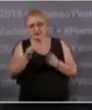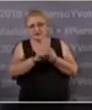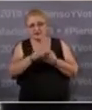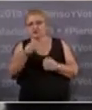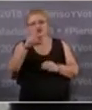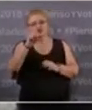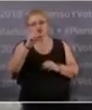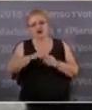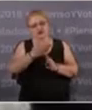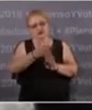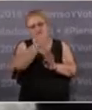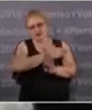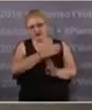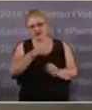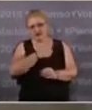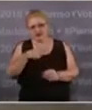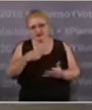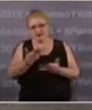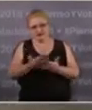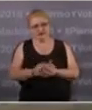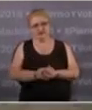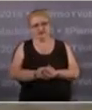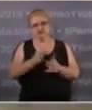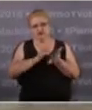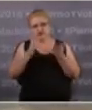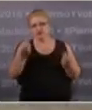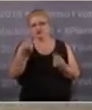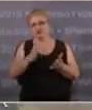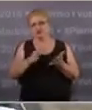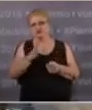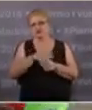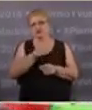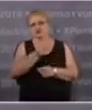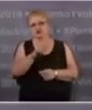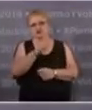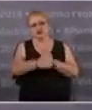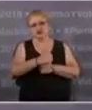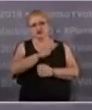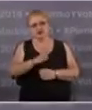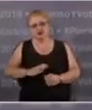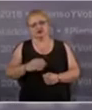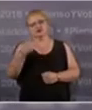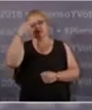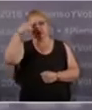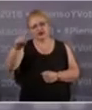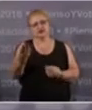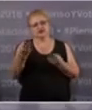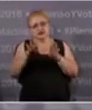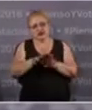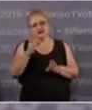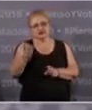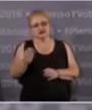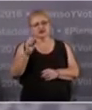en la prevención. Gracias. Muchas gracias, candidata, por su participación. Y para cerrar esta ronda, toca el turno